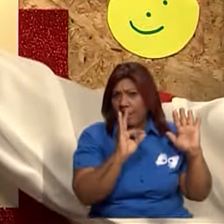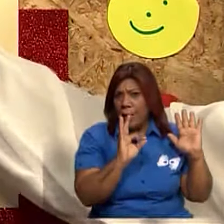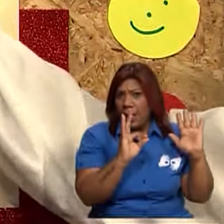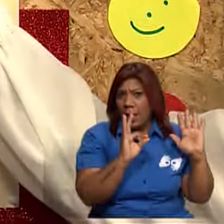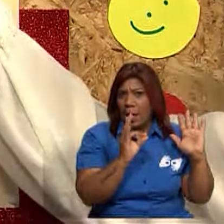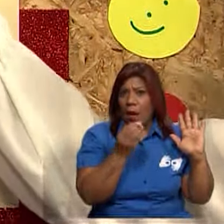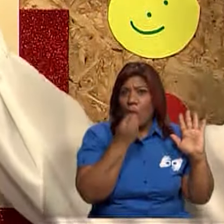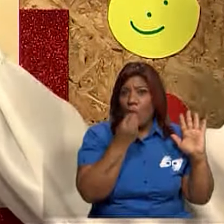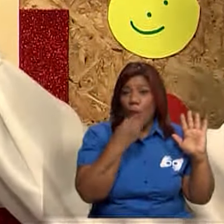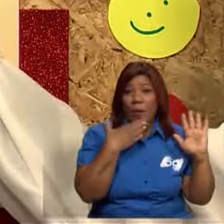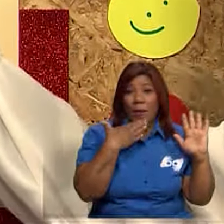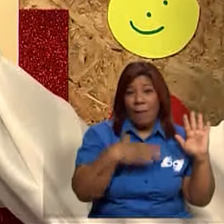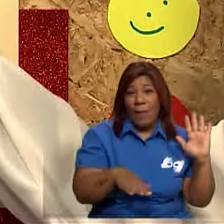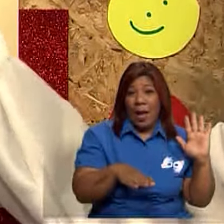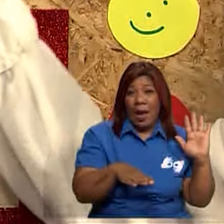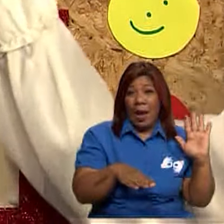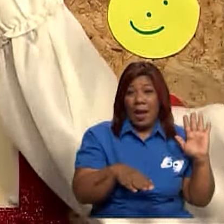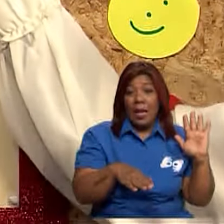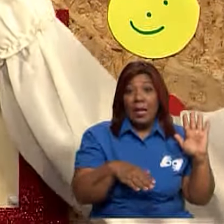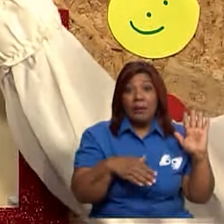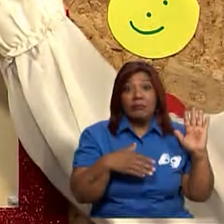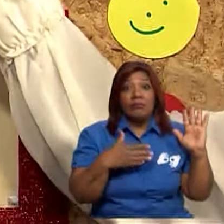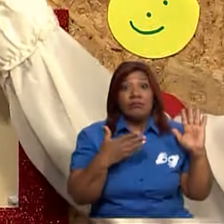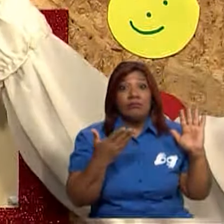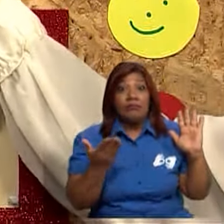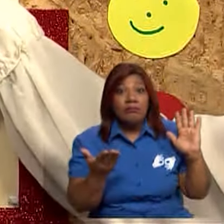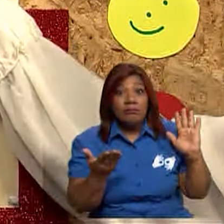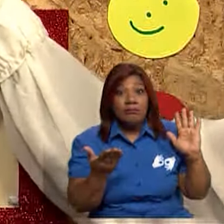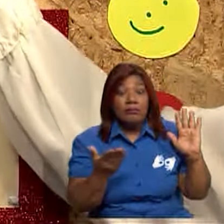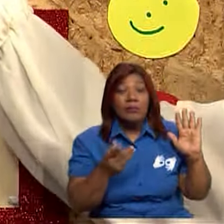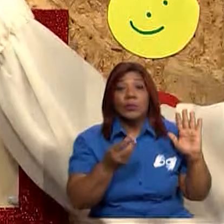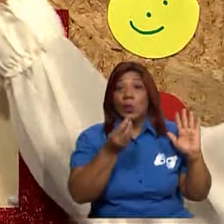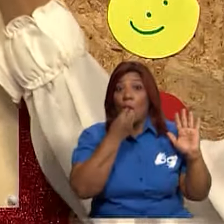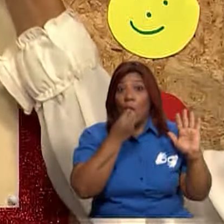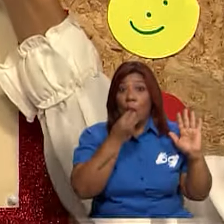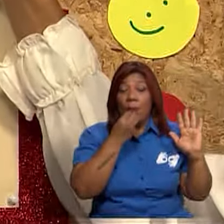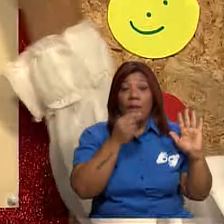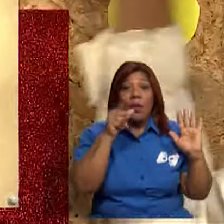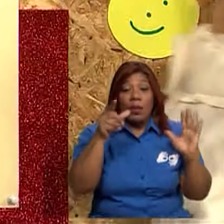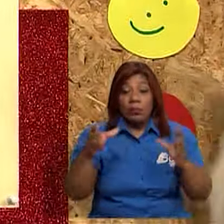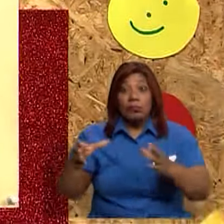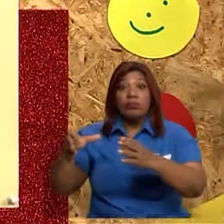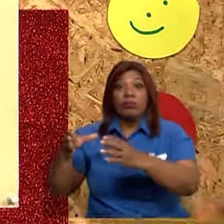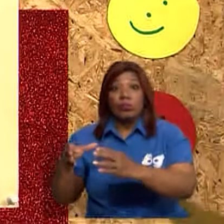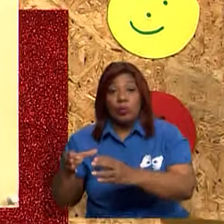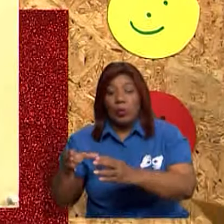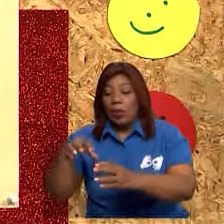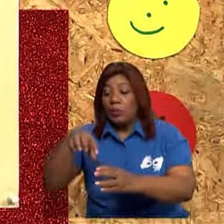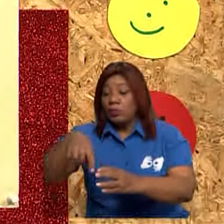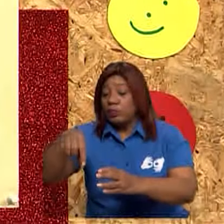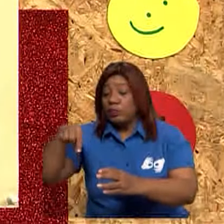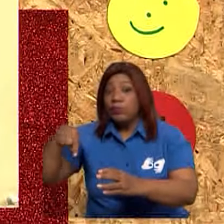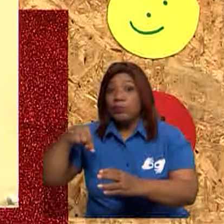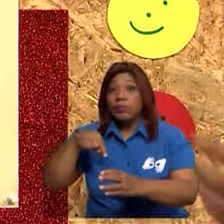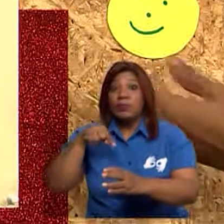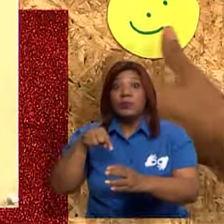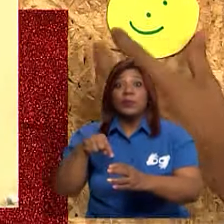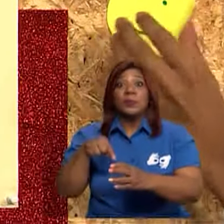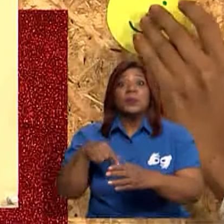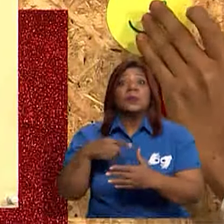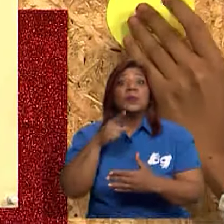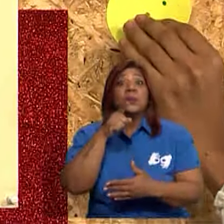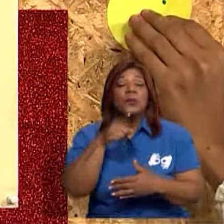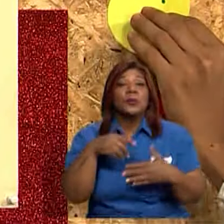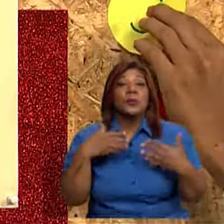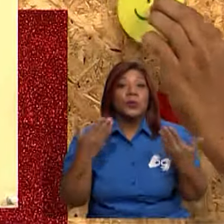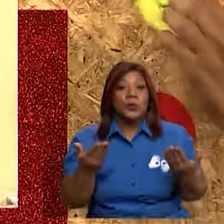consumido ese alimento, ¿verdad? O ese tipo de alimento, sí o no. Y si lo hemos hecho, ¿verdad? Entonces vamos